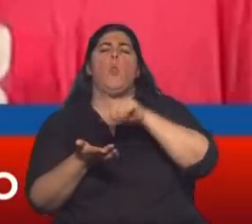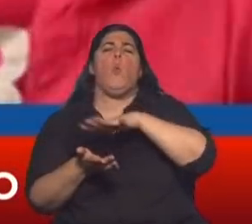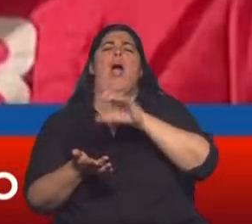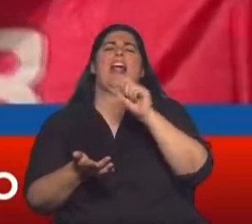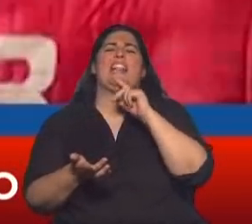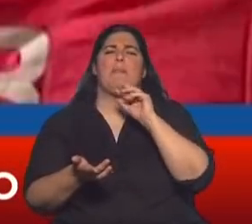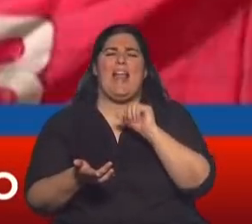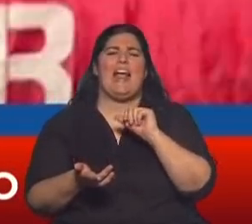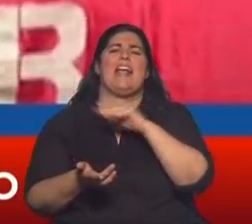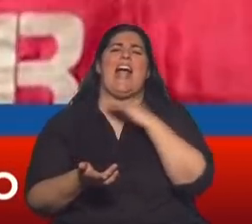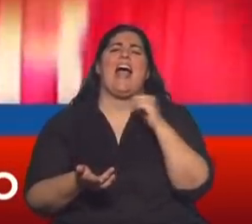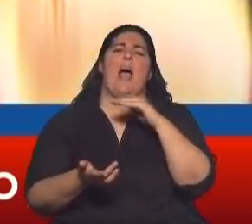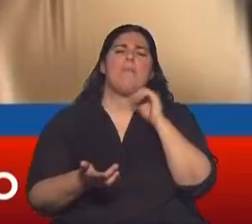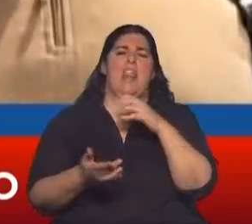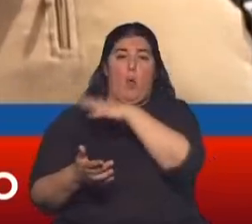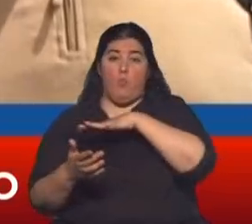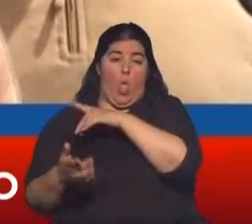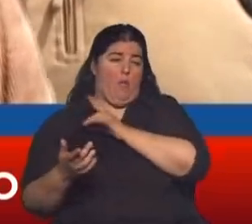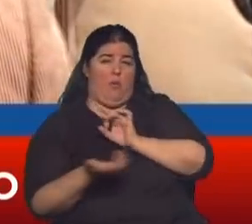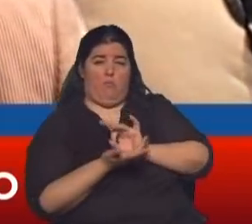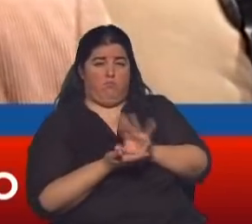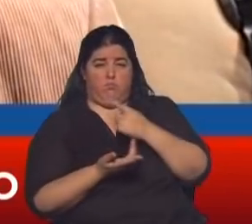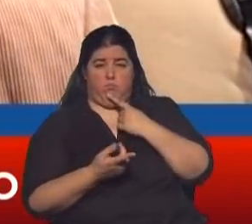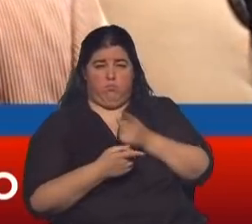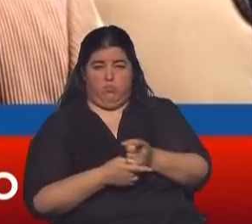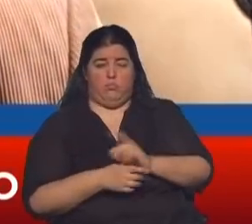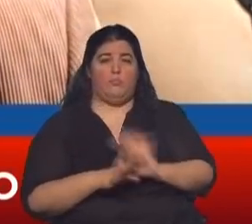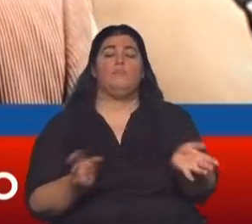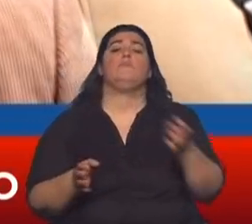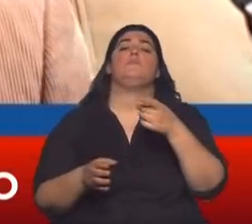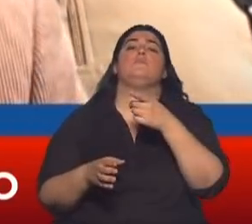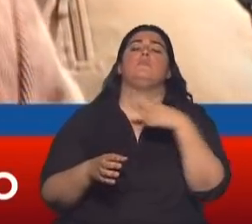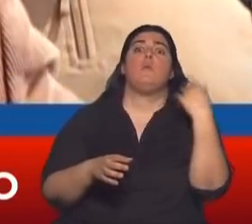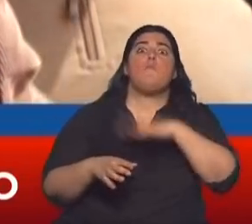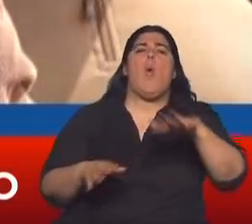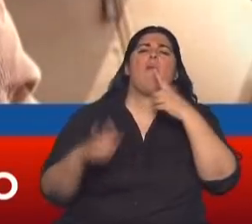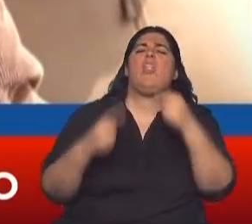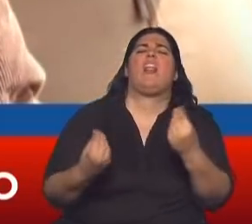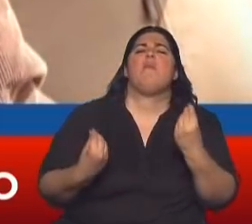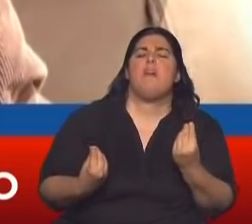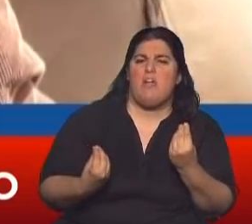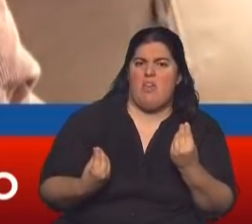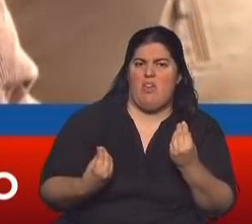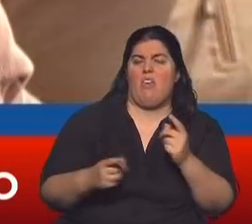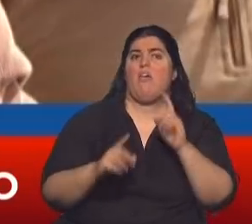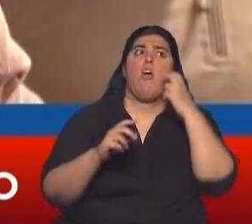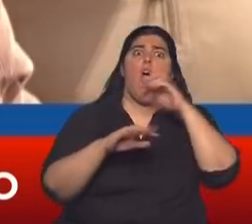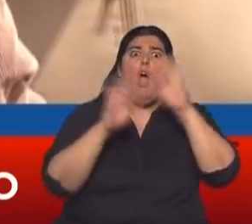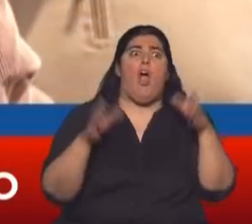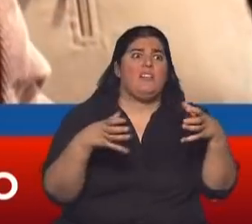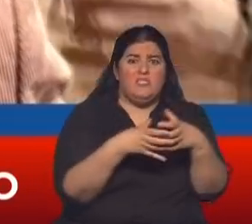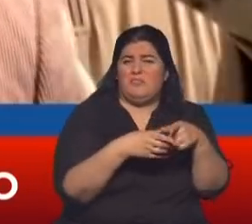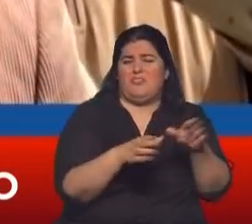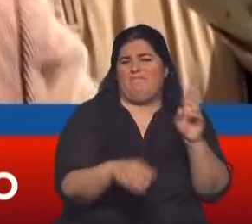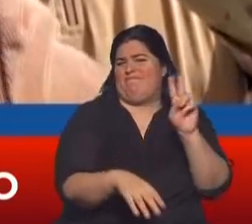Castillo que Cajamarca lo repudia. El pueblo está en las calles reclamando que se cierre este Congreso